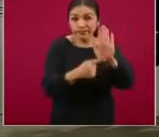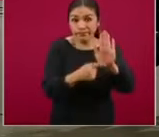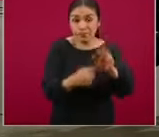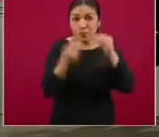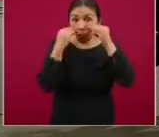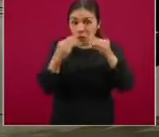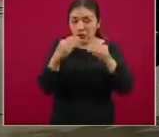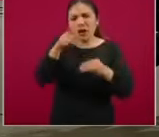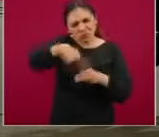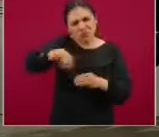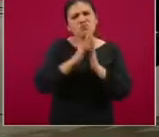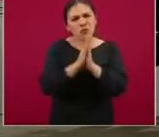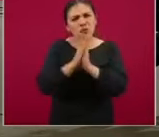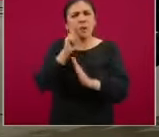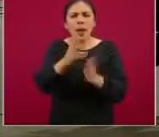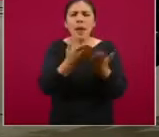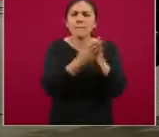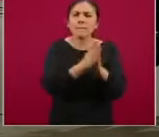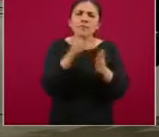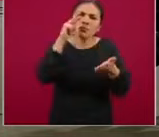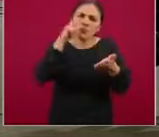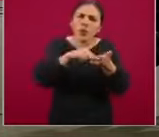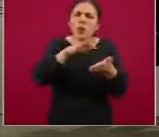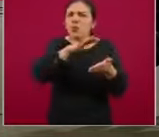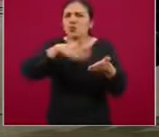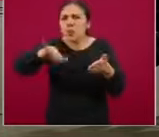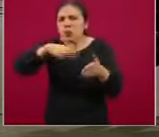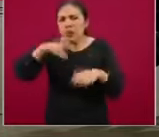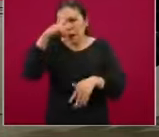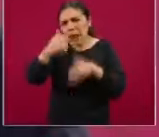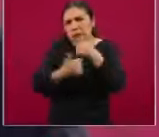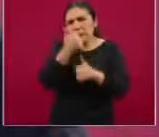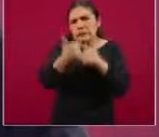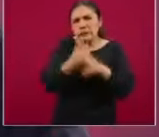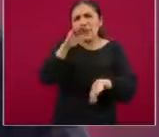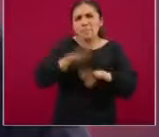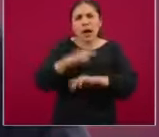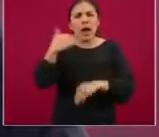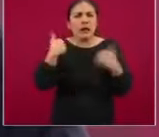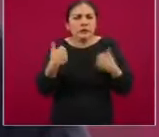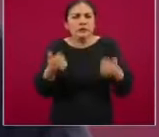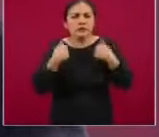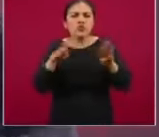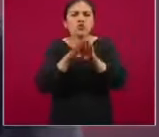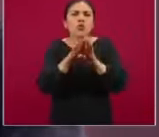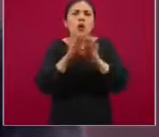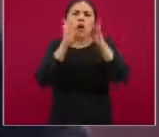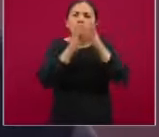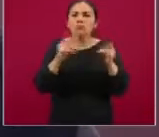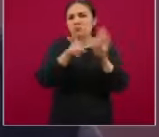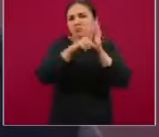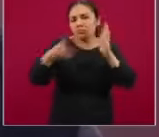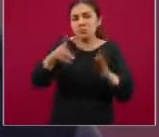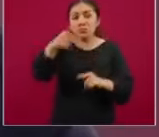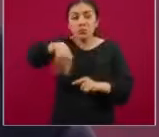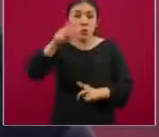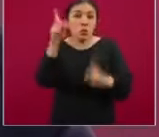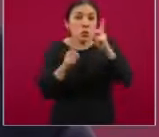favor auxíliense del material gráfico si fuera necesario para precisar en sus notas, y estamos abiertos a